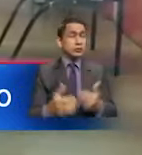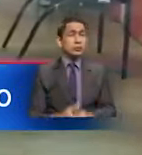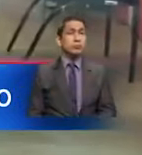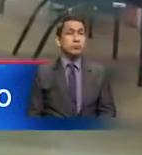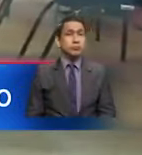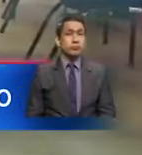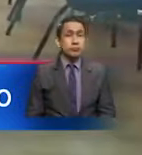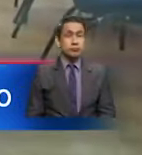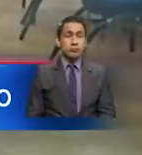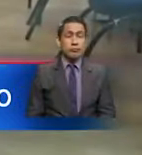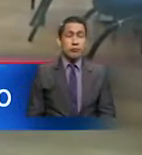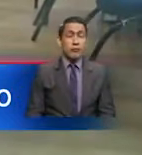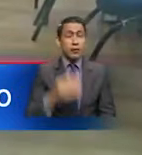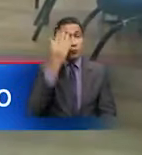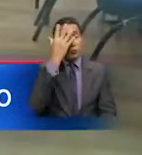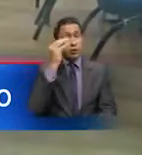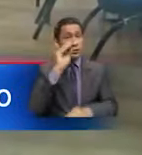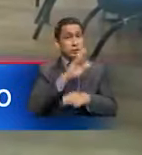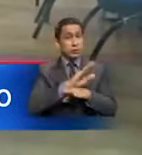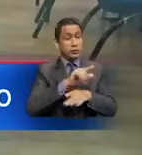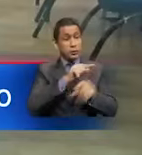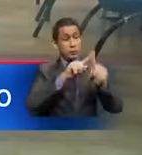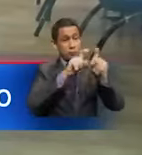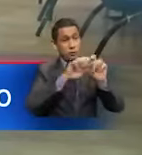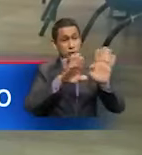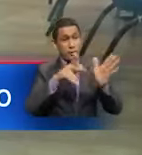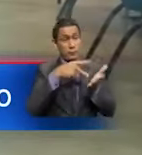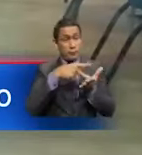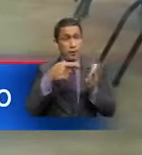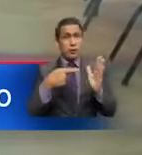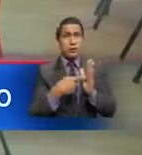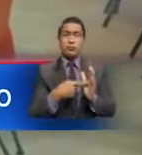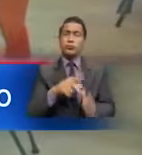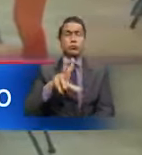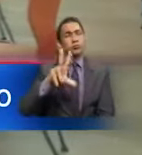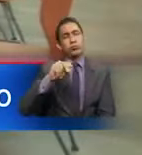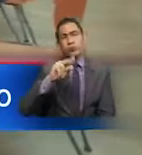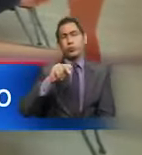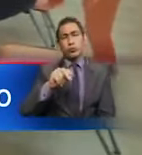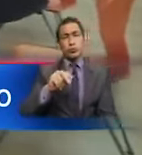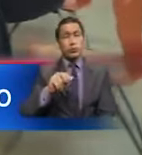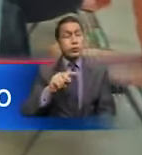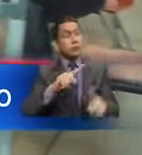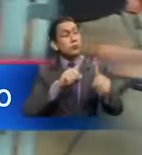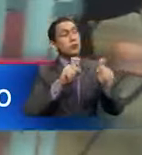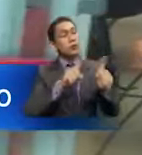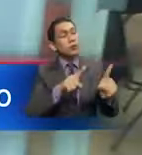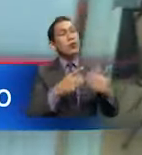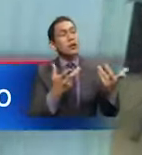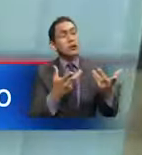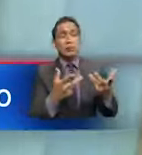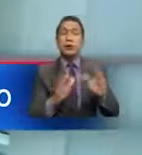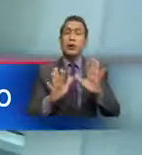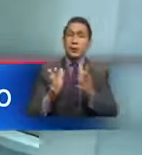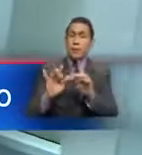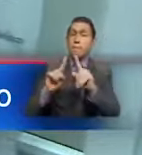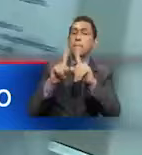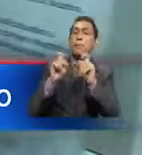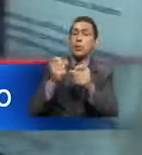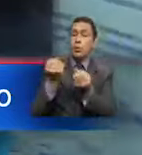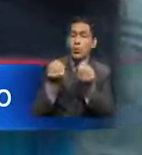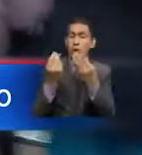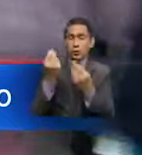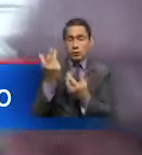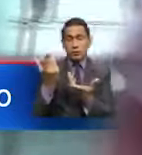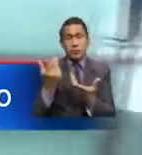consultarle a la ciudadanía. Muy buenas tardes. ¿Ya pagó su impuesto predial? No, señor. ¿Está desarrollando el trámite? Sí. Espera también